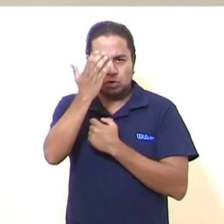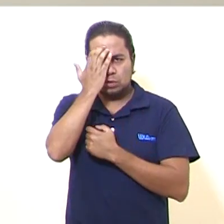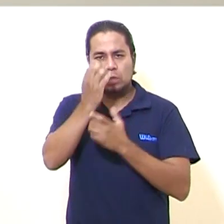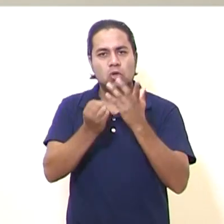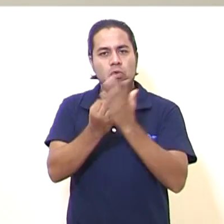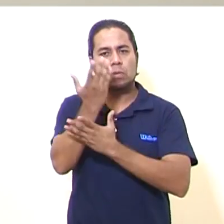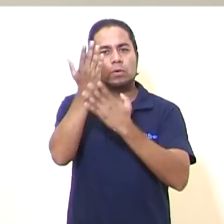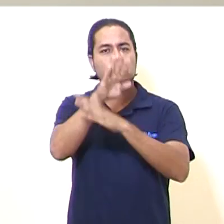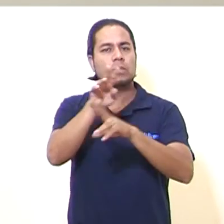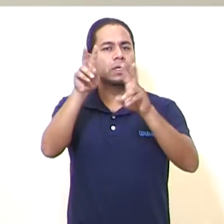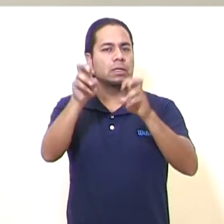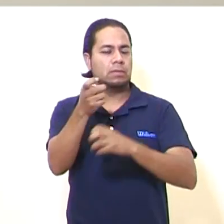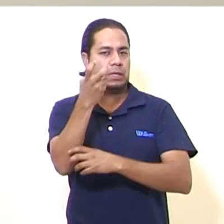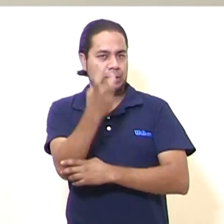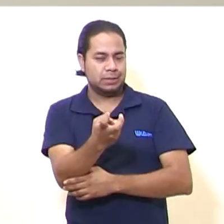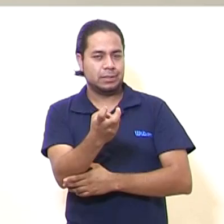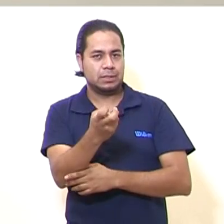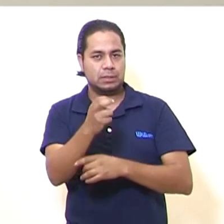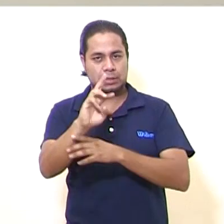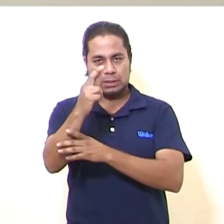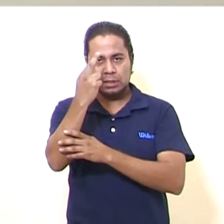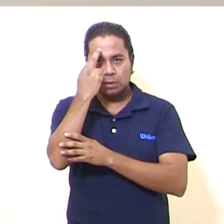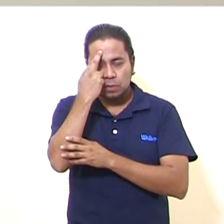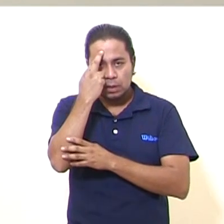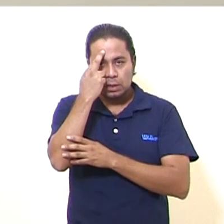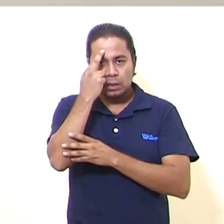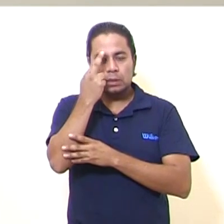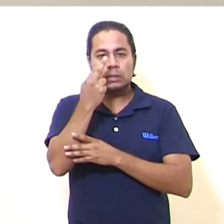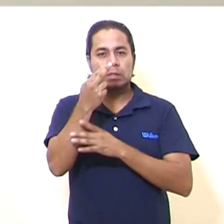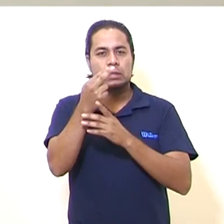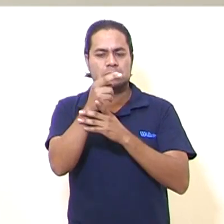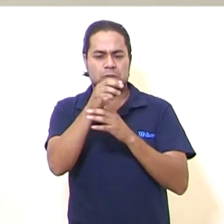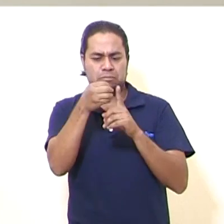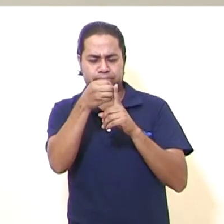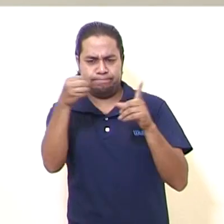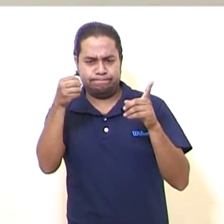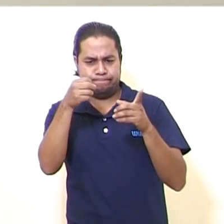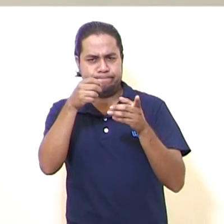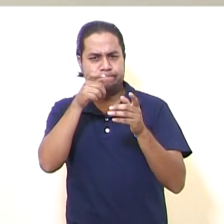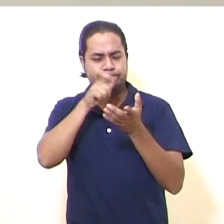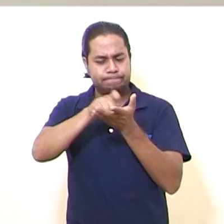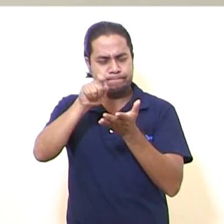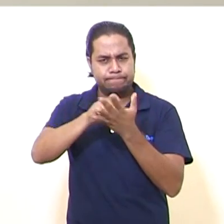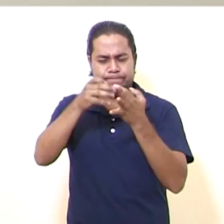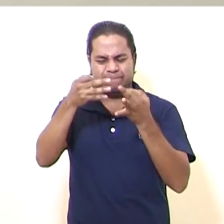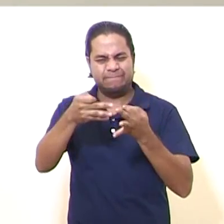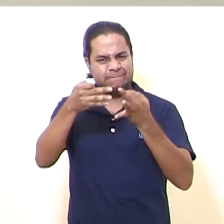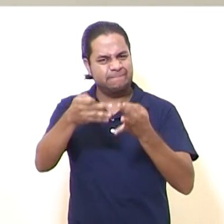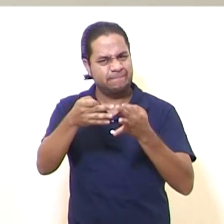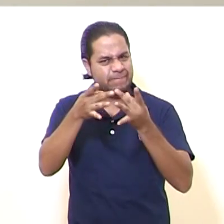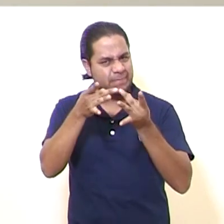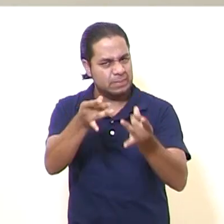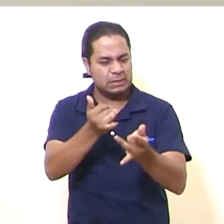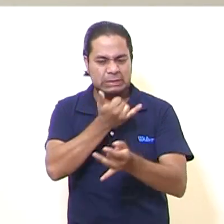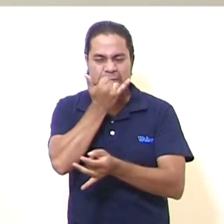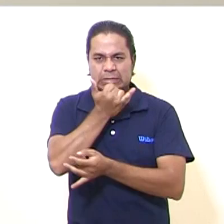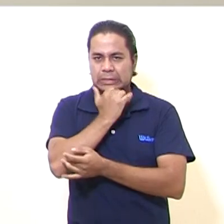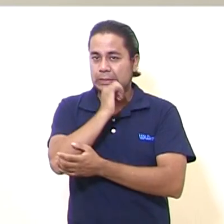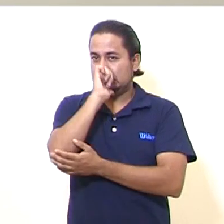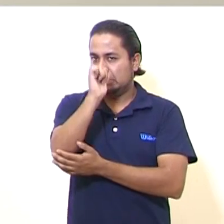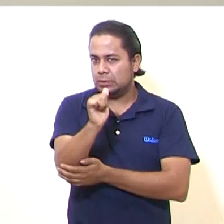tema, porque recuerda, la ortografía se va actualizando día con día. Es importante